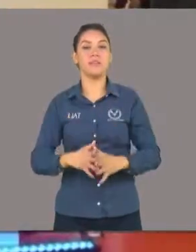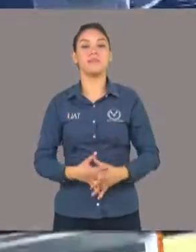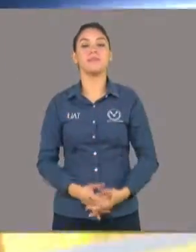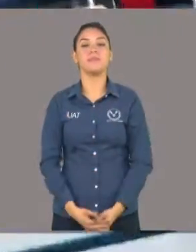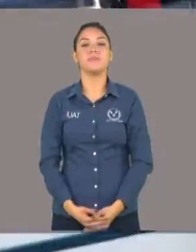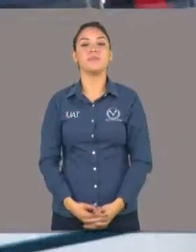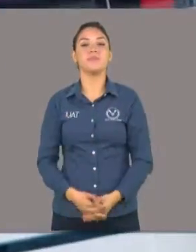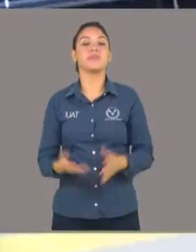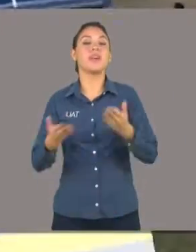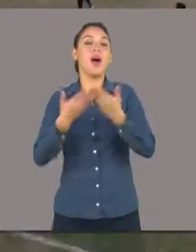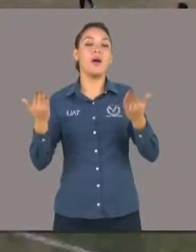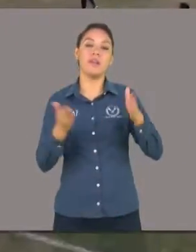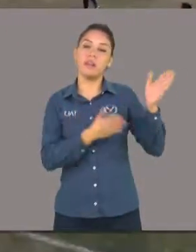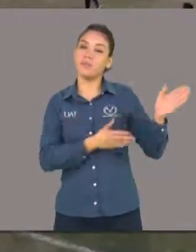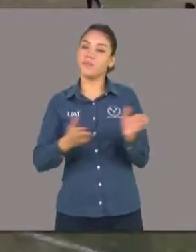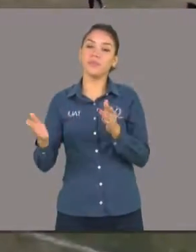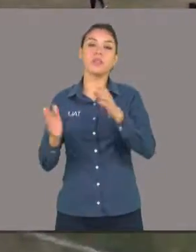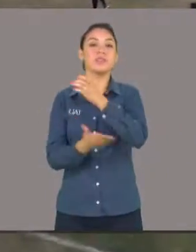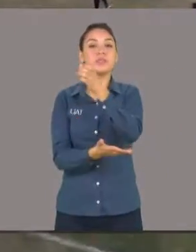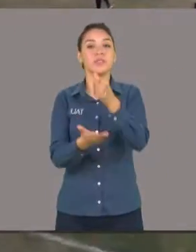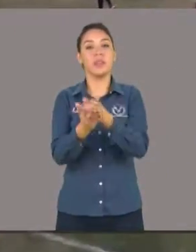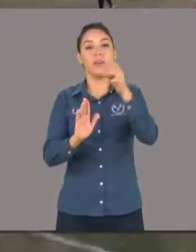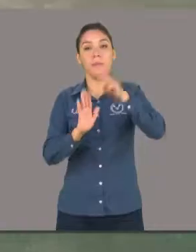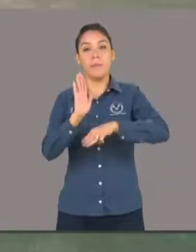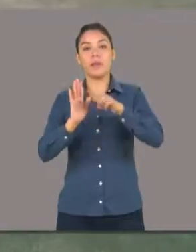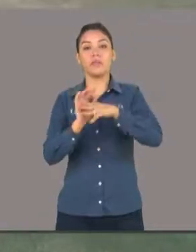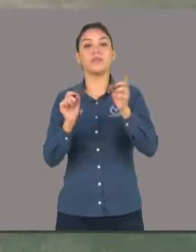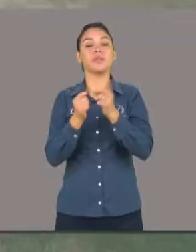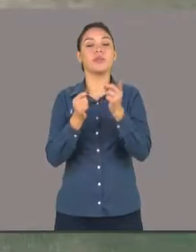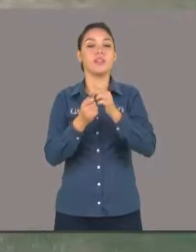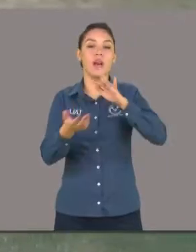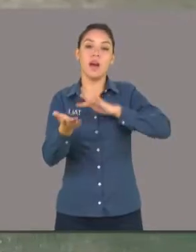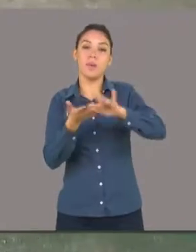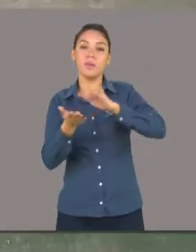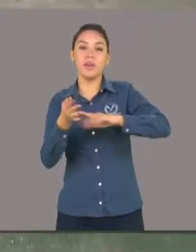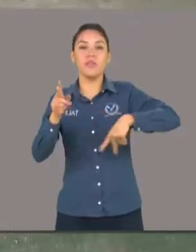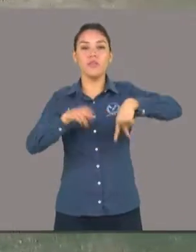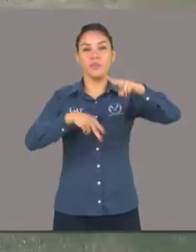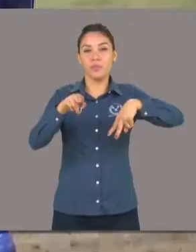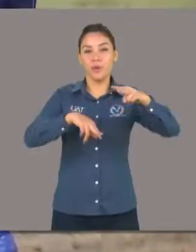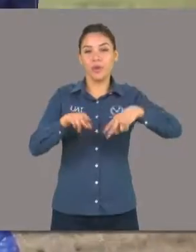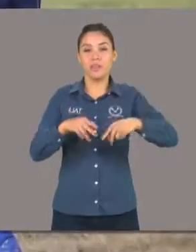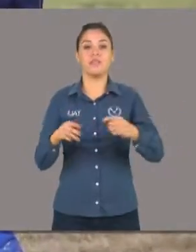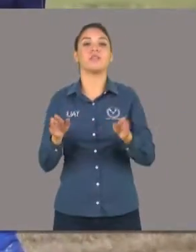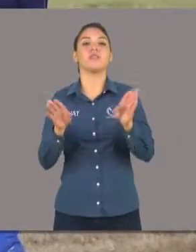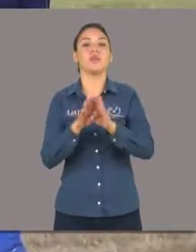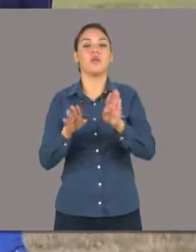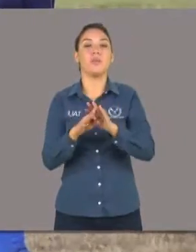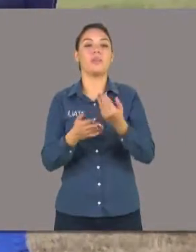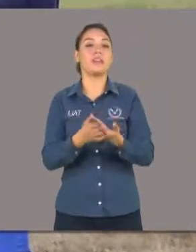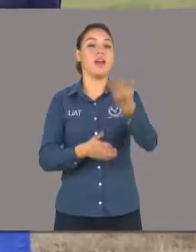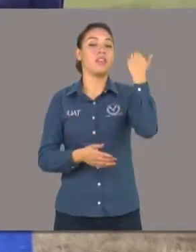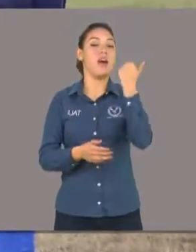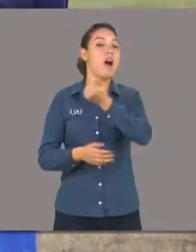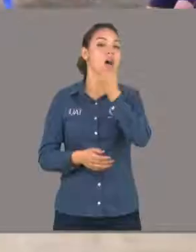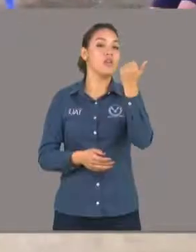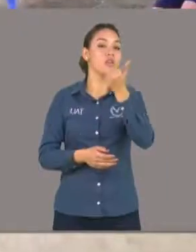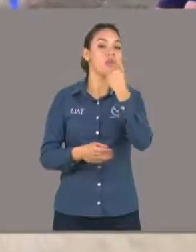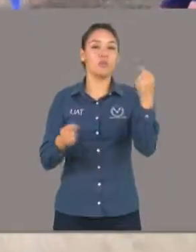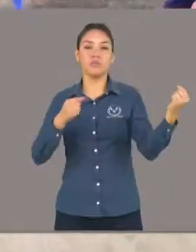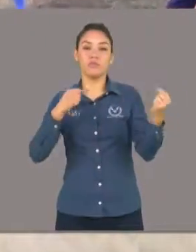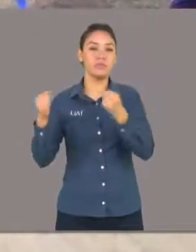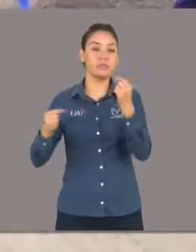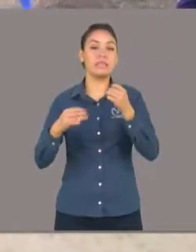internacional. Y nos vamos para la ciudad de Mante donde se apoya el fútbol, soccer y de qué manera, sí señor. En fechas pasadas sus